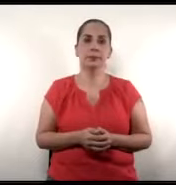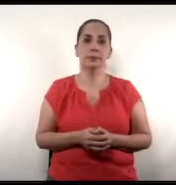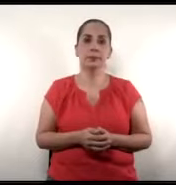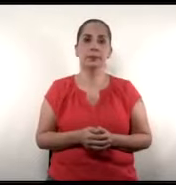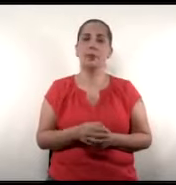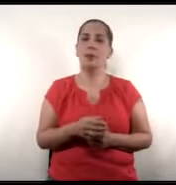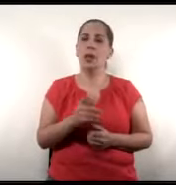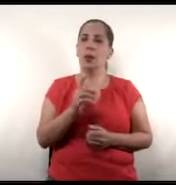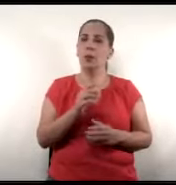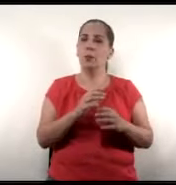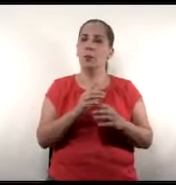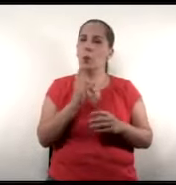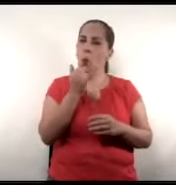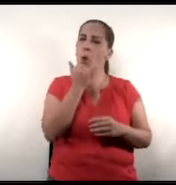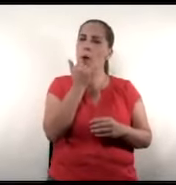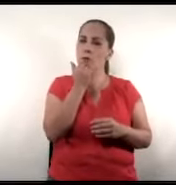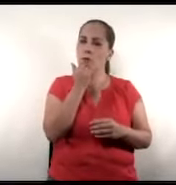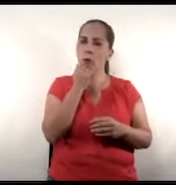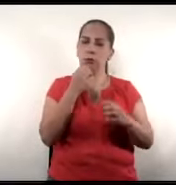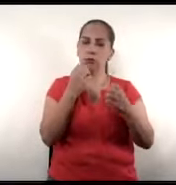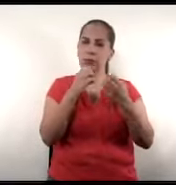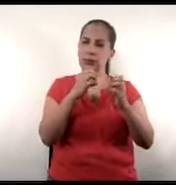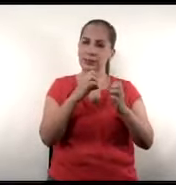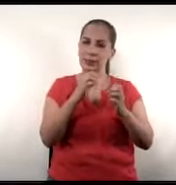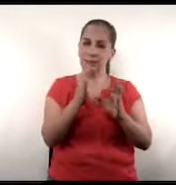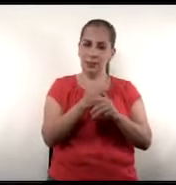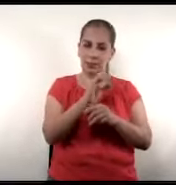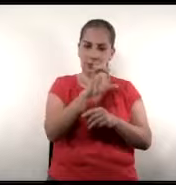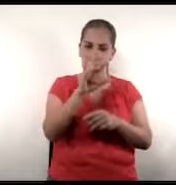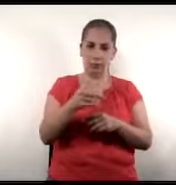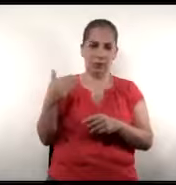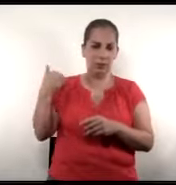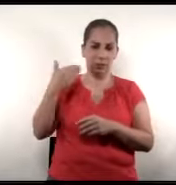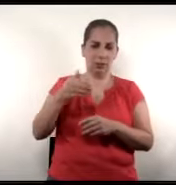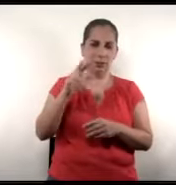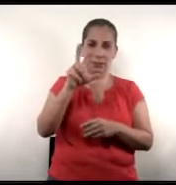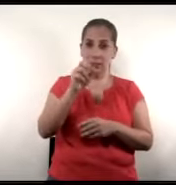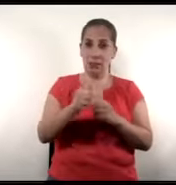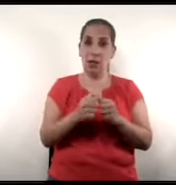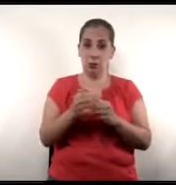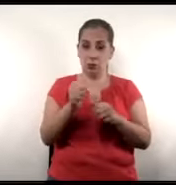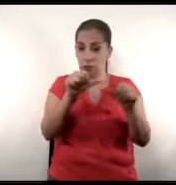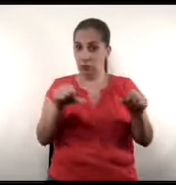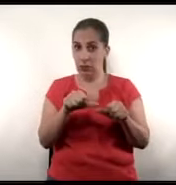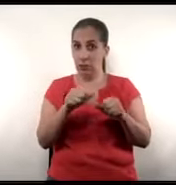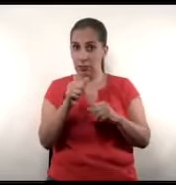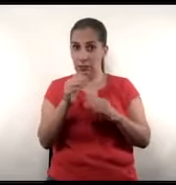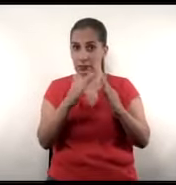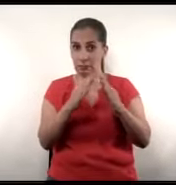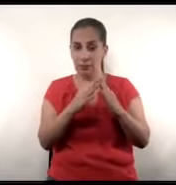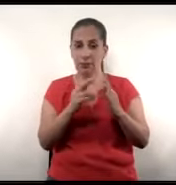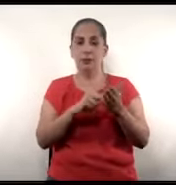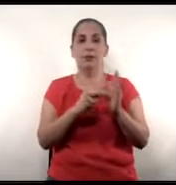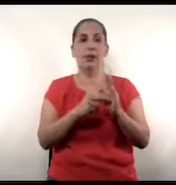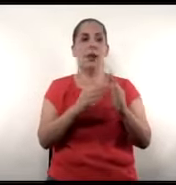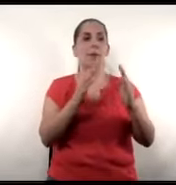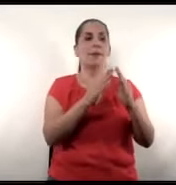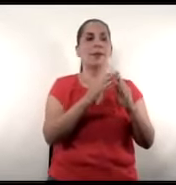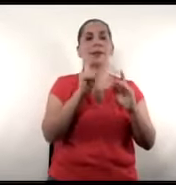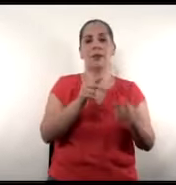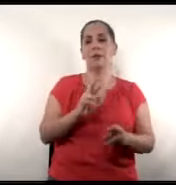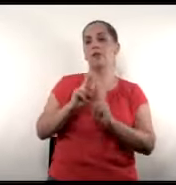uno de los errores de la estrategia que ha seguido Costa Rica desde hace 30 años en materia de vivienda es el concepto de que la vivienda tiene que ser